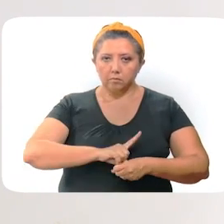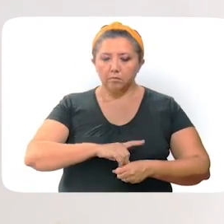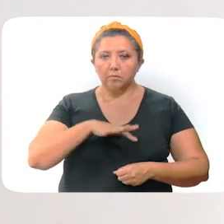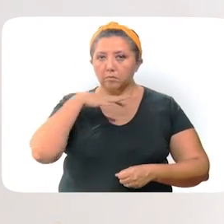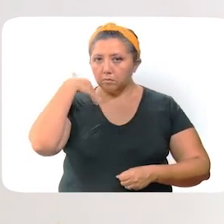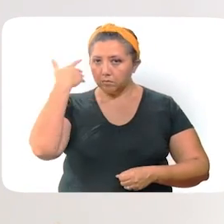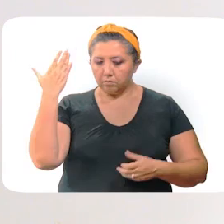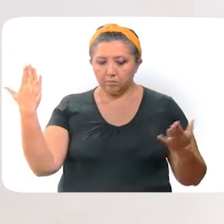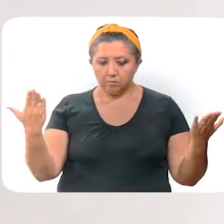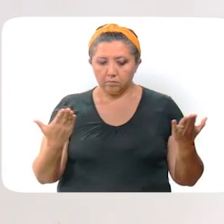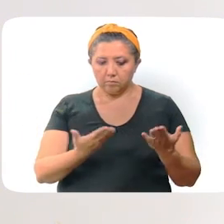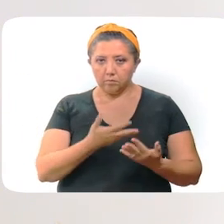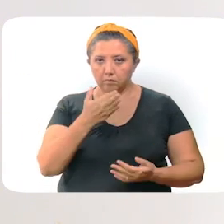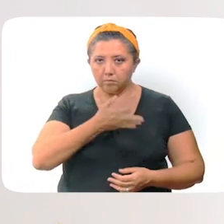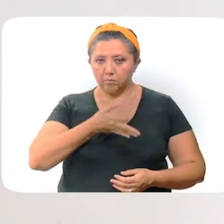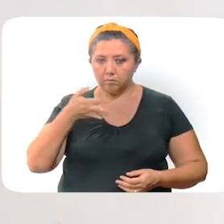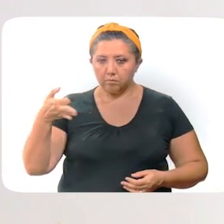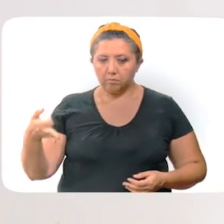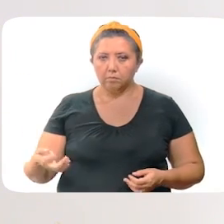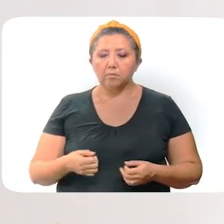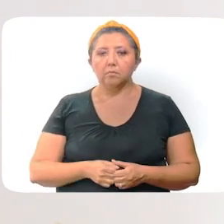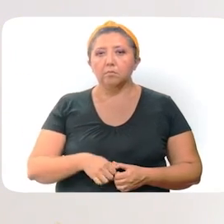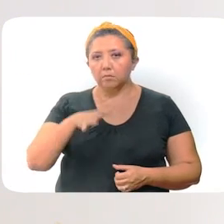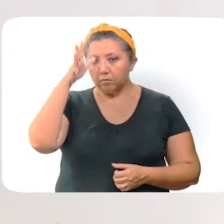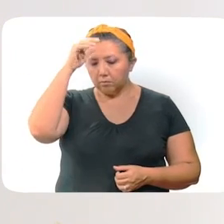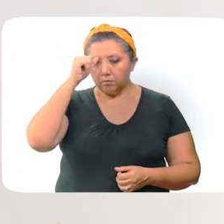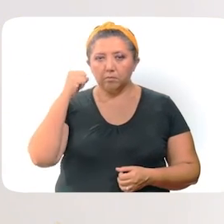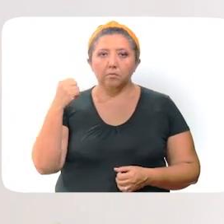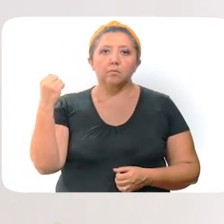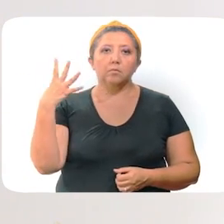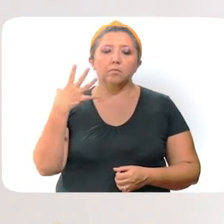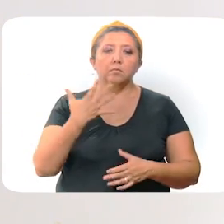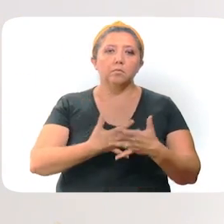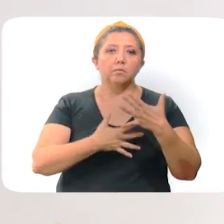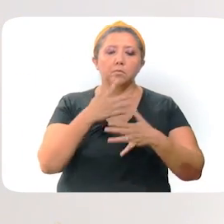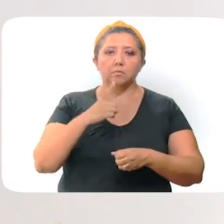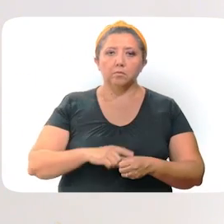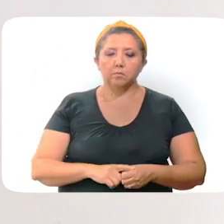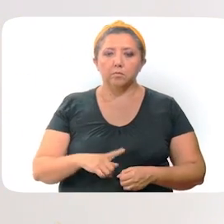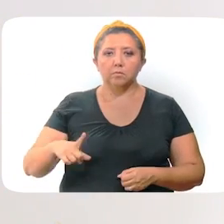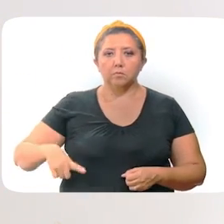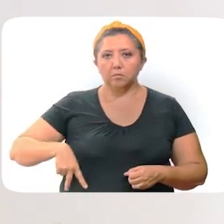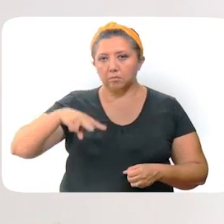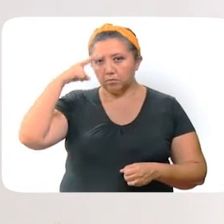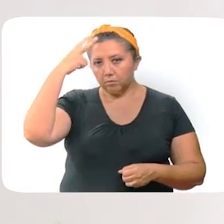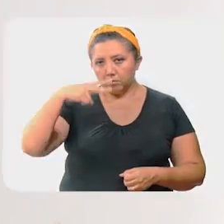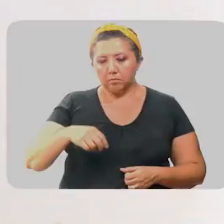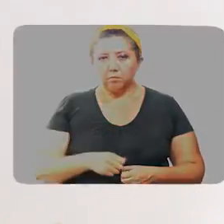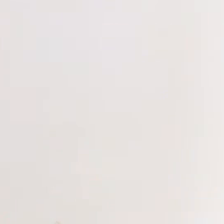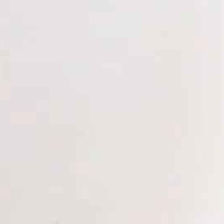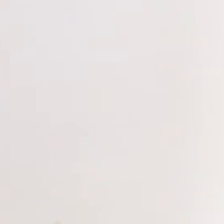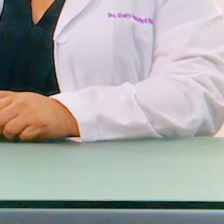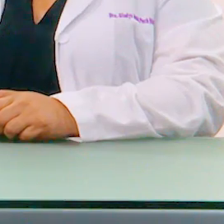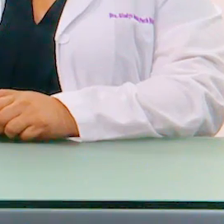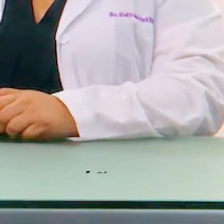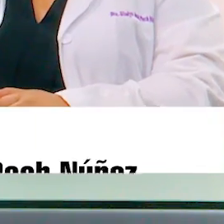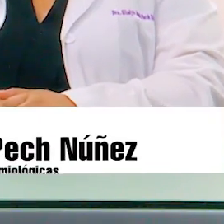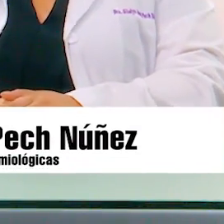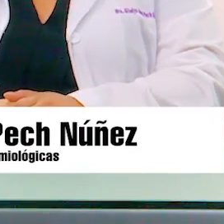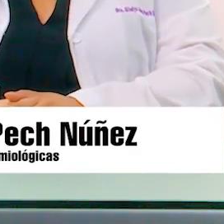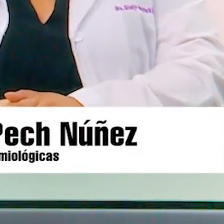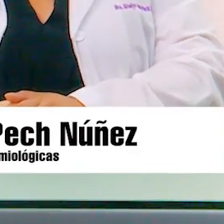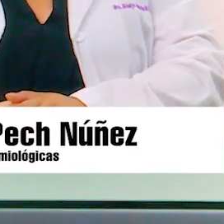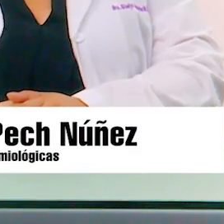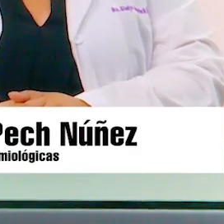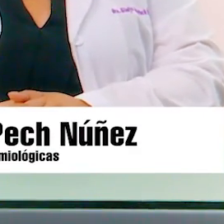días con la finalidad de homologar fechas de presentación con el semáforo quincenal del gobierno federal. Este es todo el reporte,